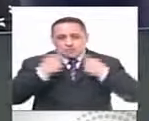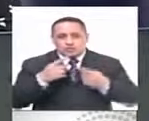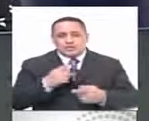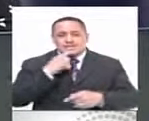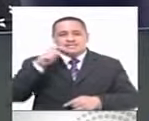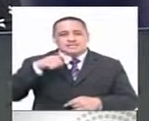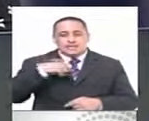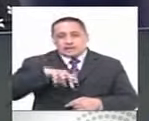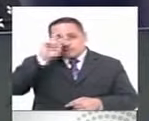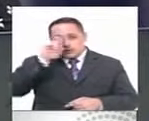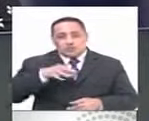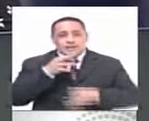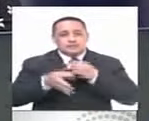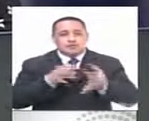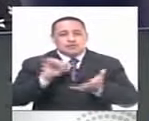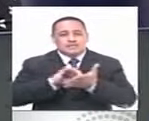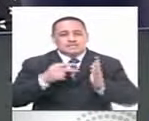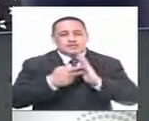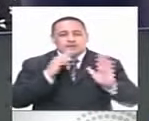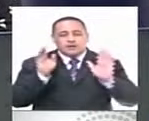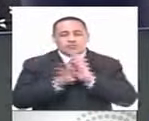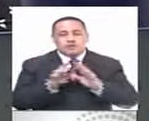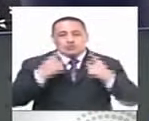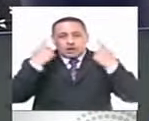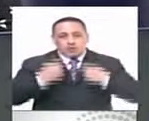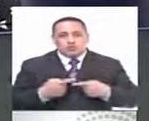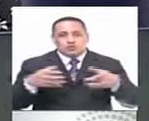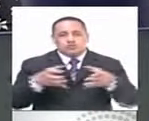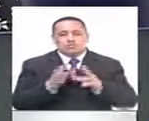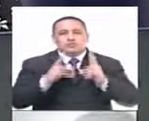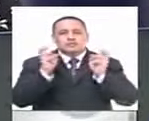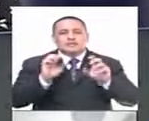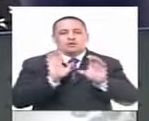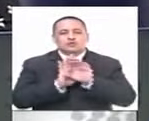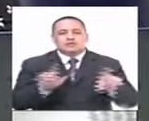Explicó que se trata de un pacto dentro del marco constitucional sustentado en objetivos.